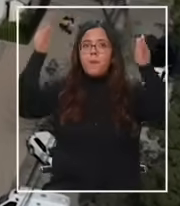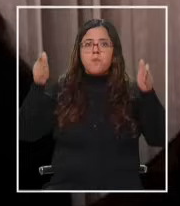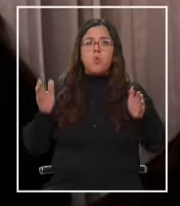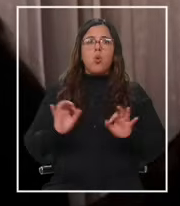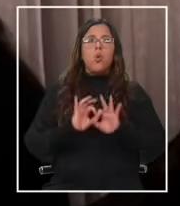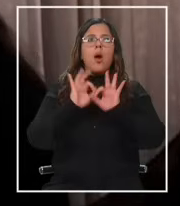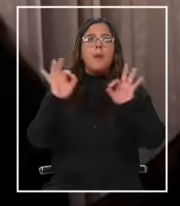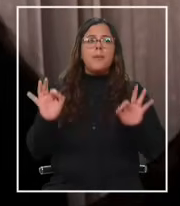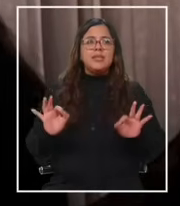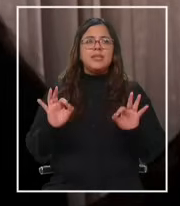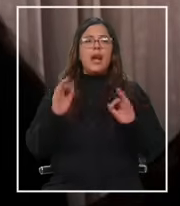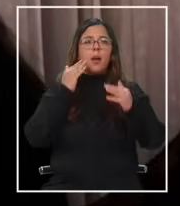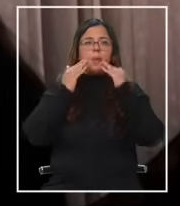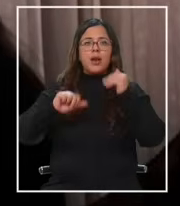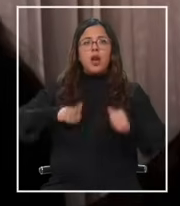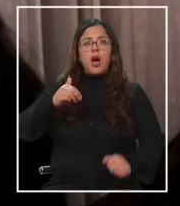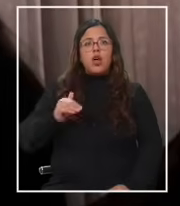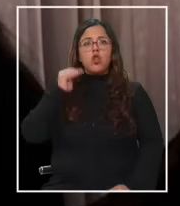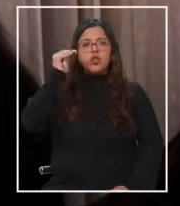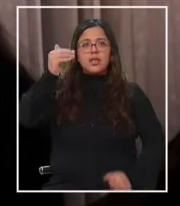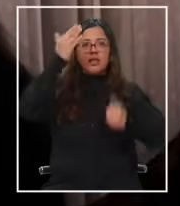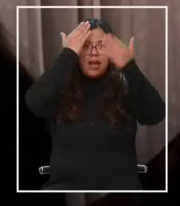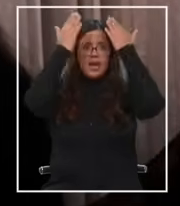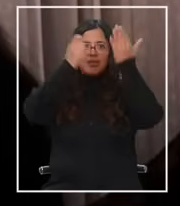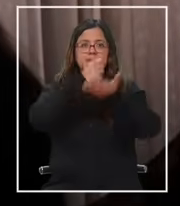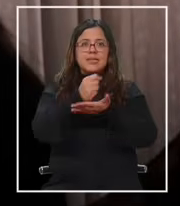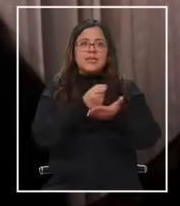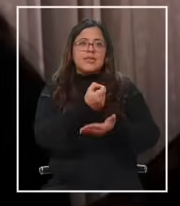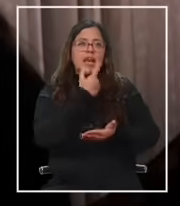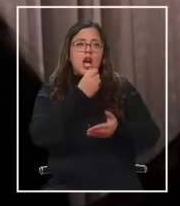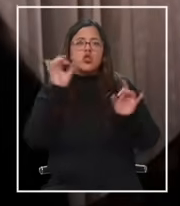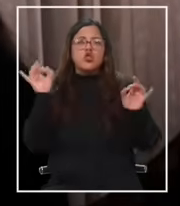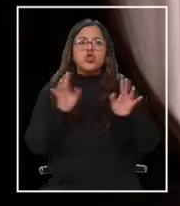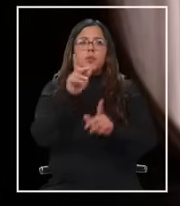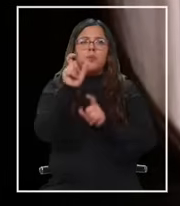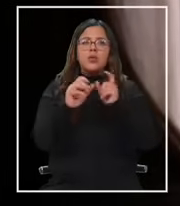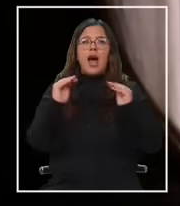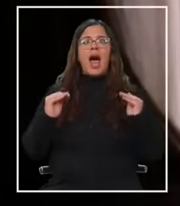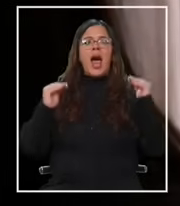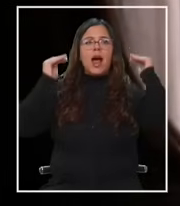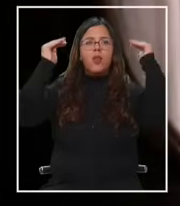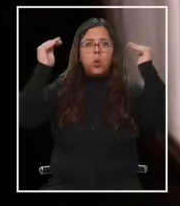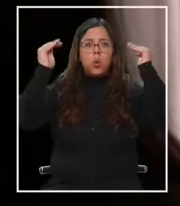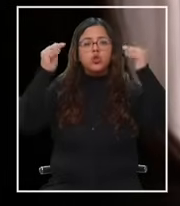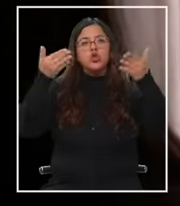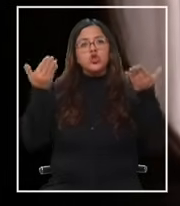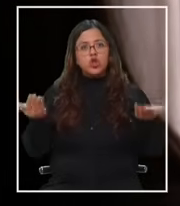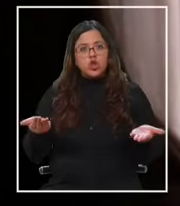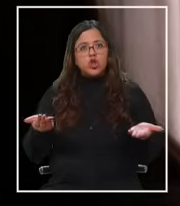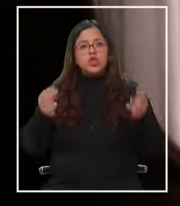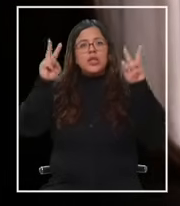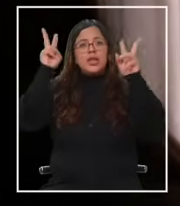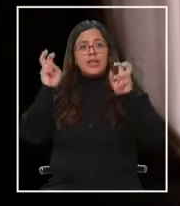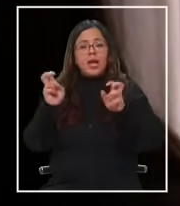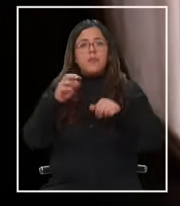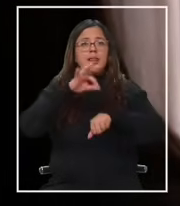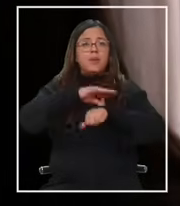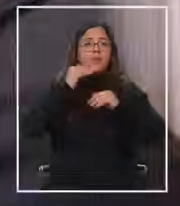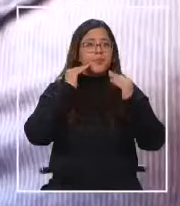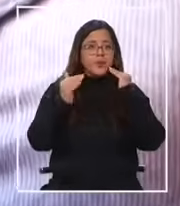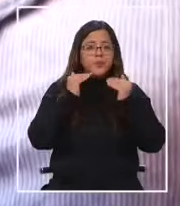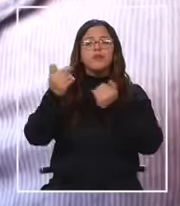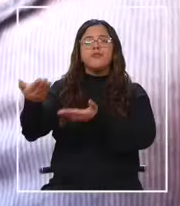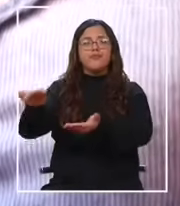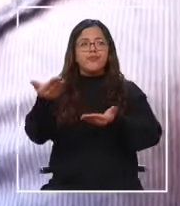para infanto juvenil psiquiátrico, solamente para adultos. Entonces el área de pediatría lo